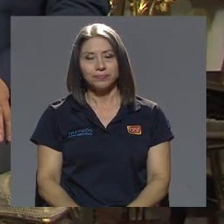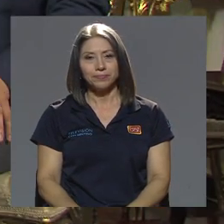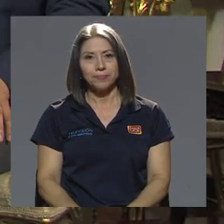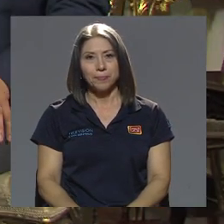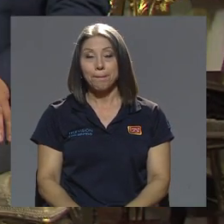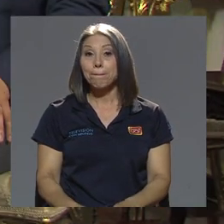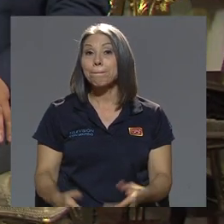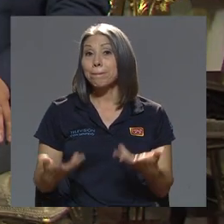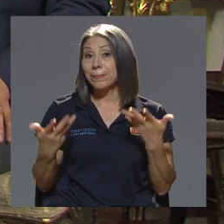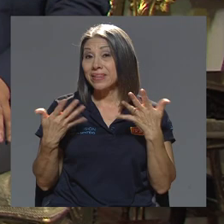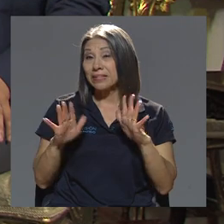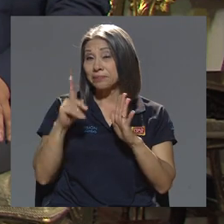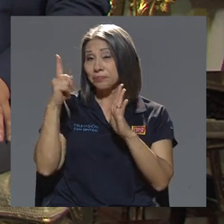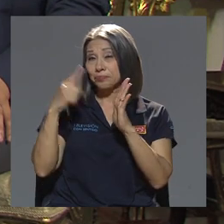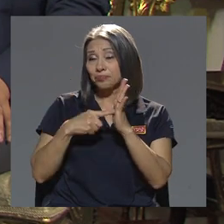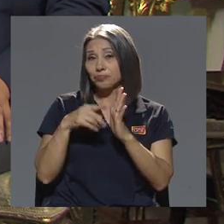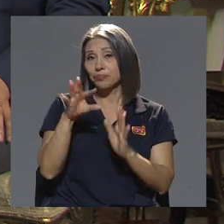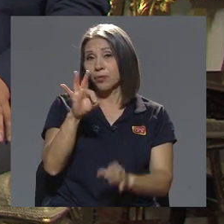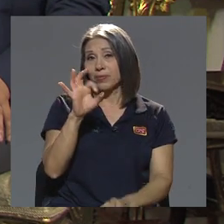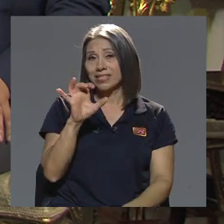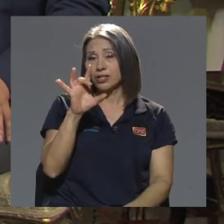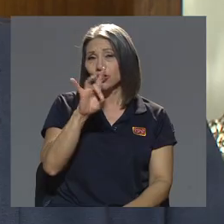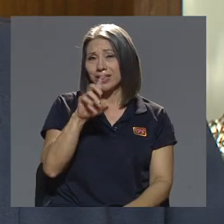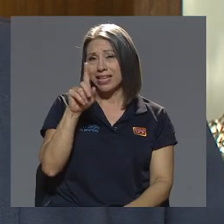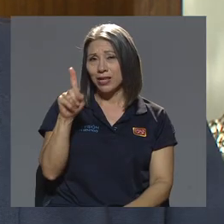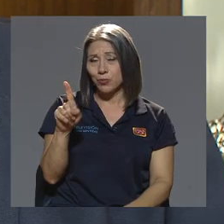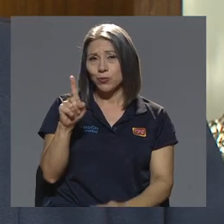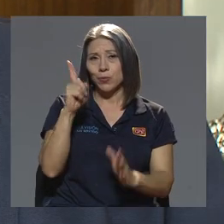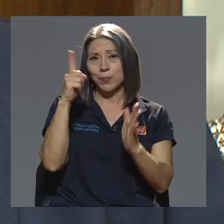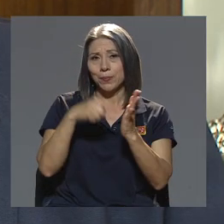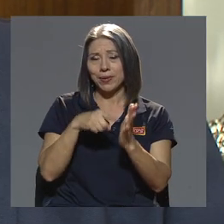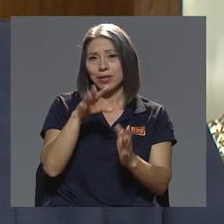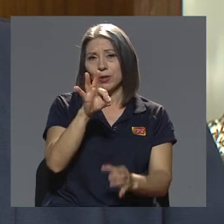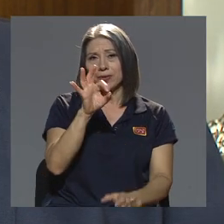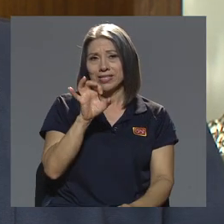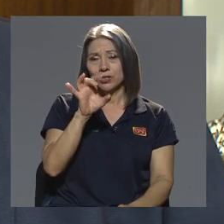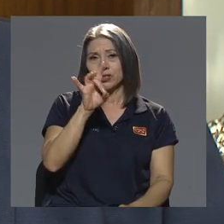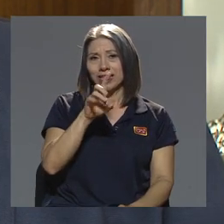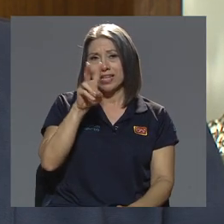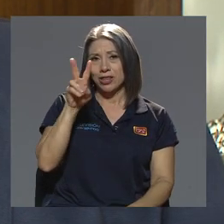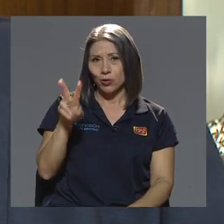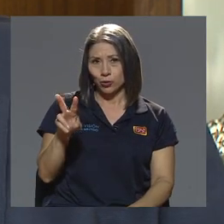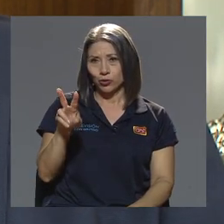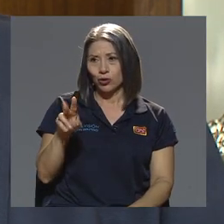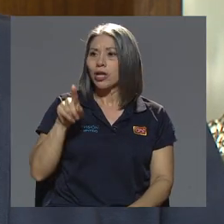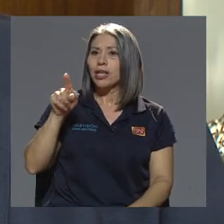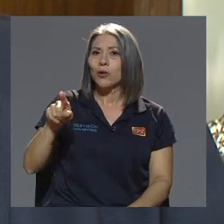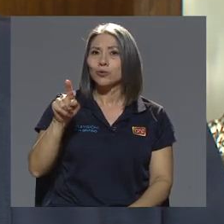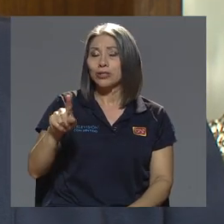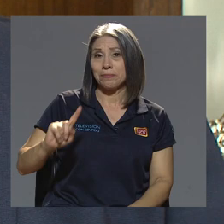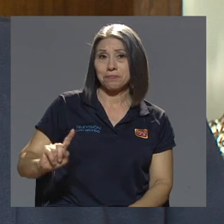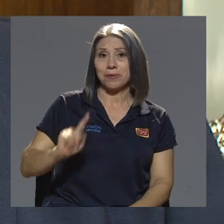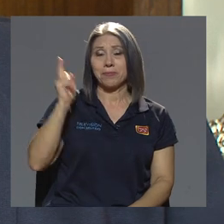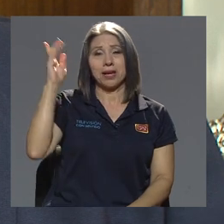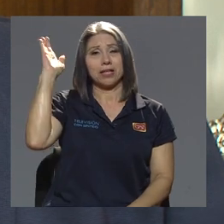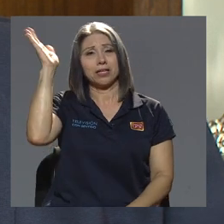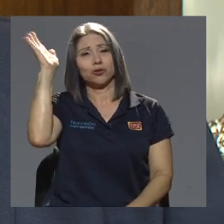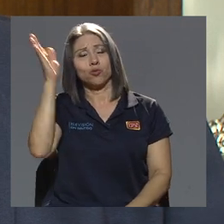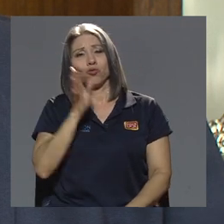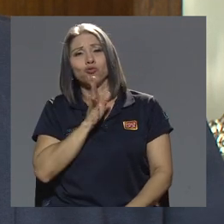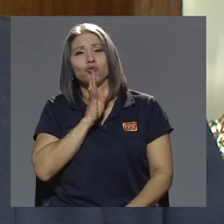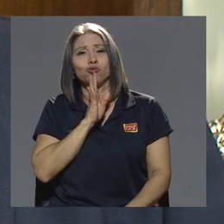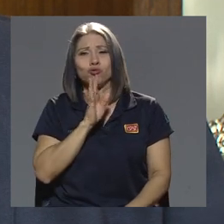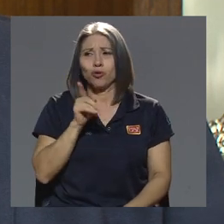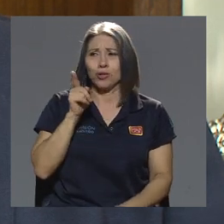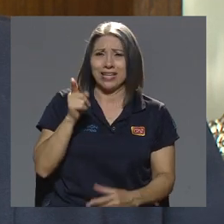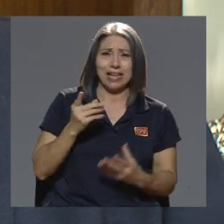Ya era lejos ese 1981 y 82 en el que usted dio su primer discurso y tenía mucho miedo, allá por los